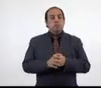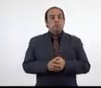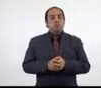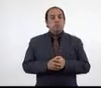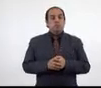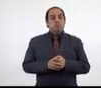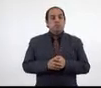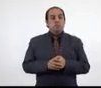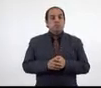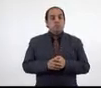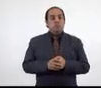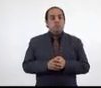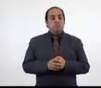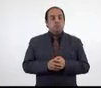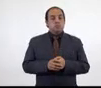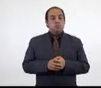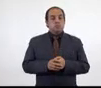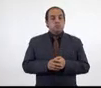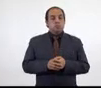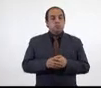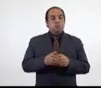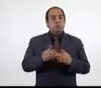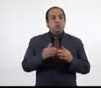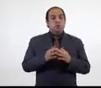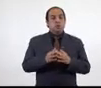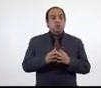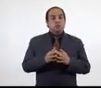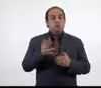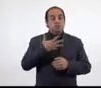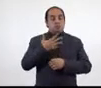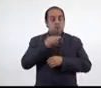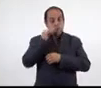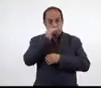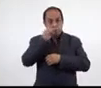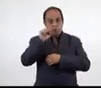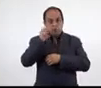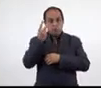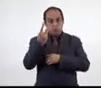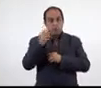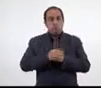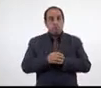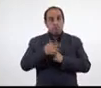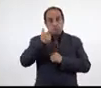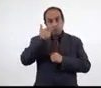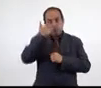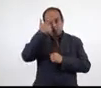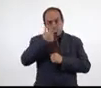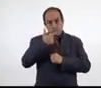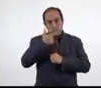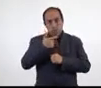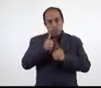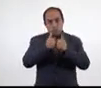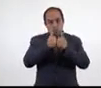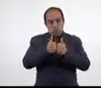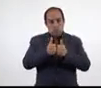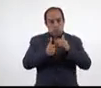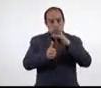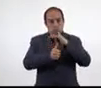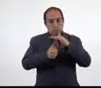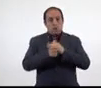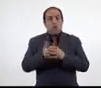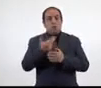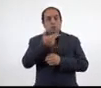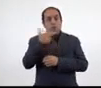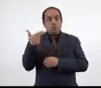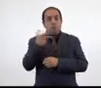esta fecha hemos generado gratuidad de 62 noches de estancia en hoteles que